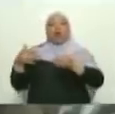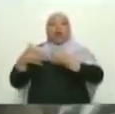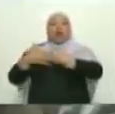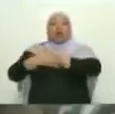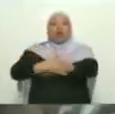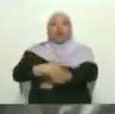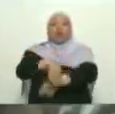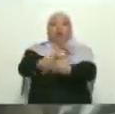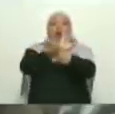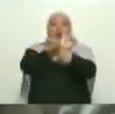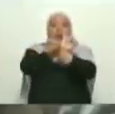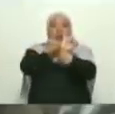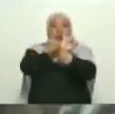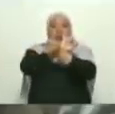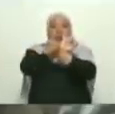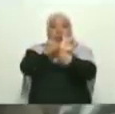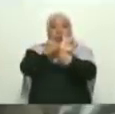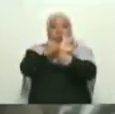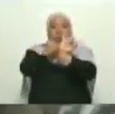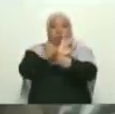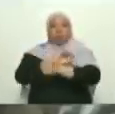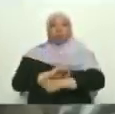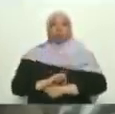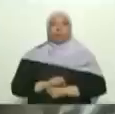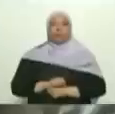la justicia en calidad de evadido.